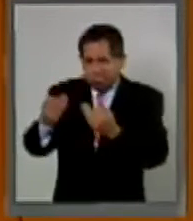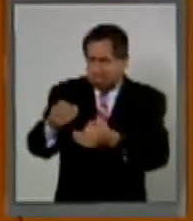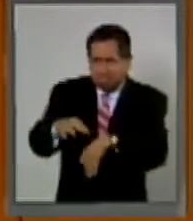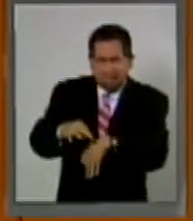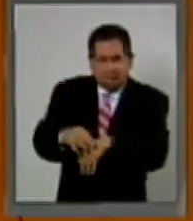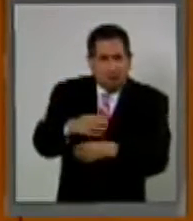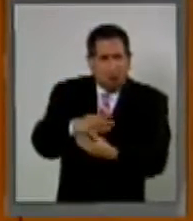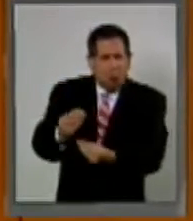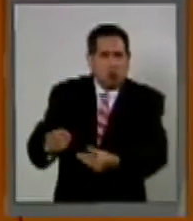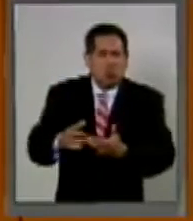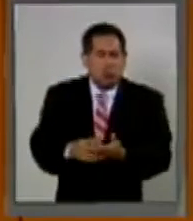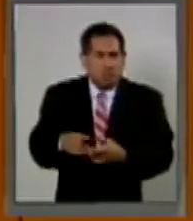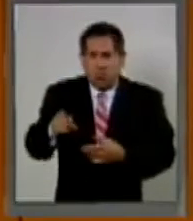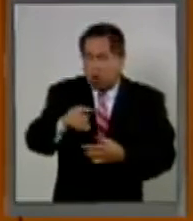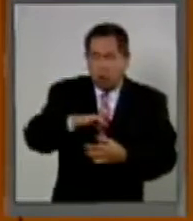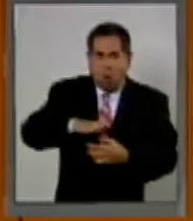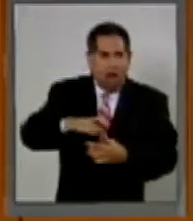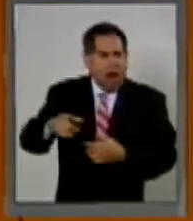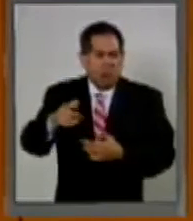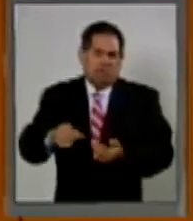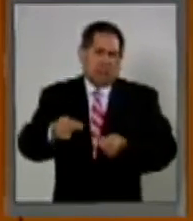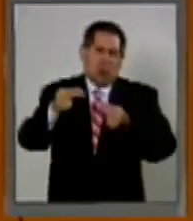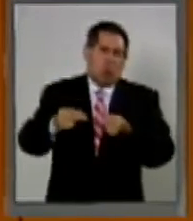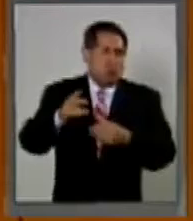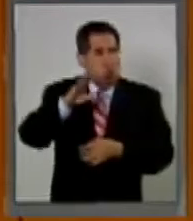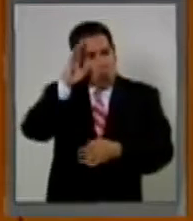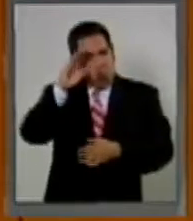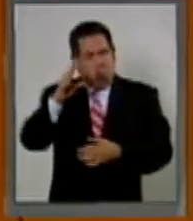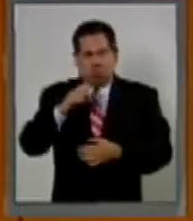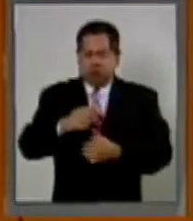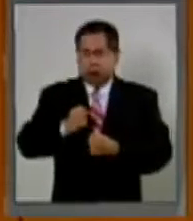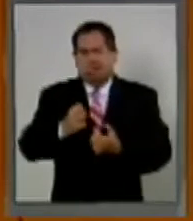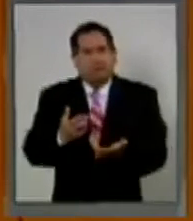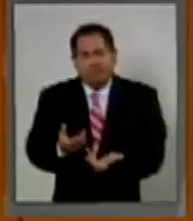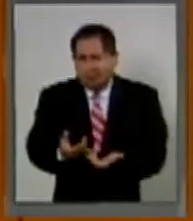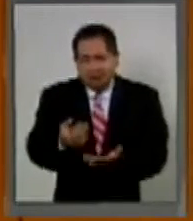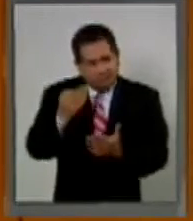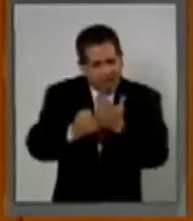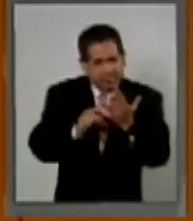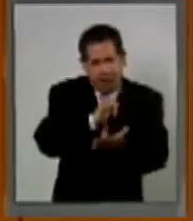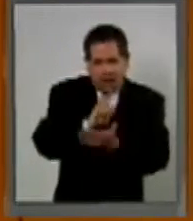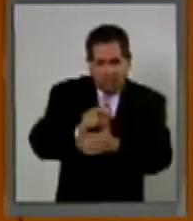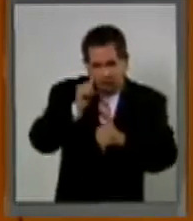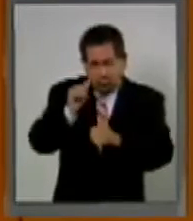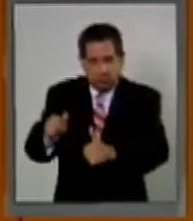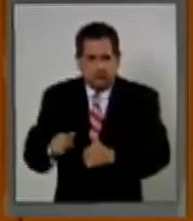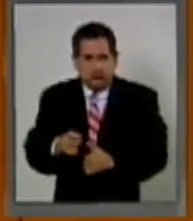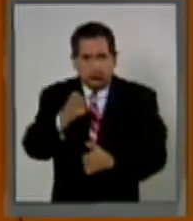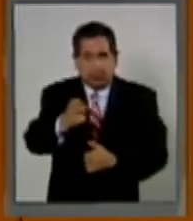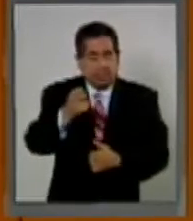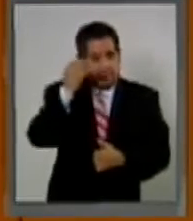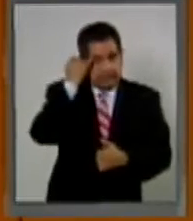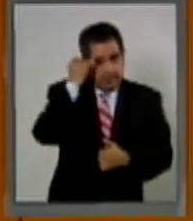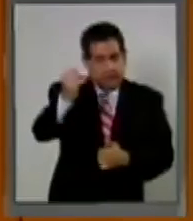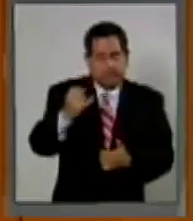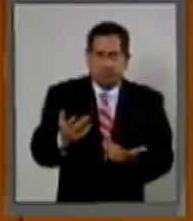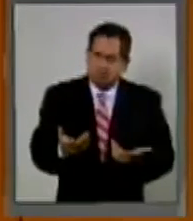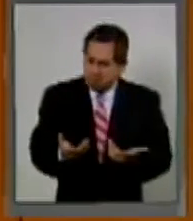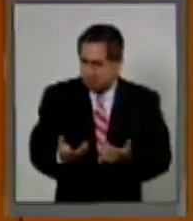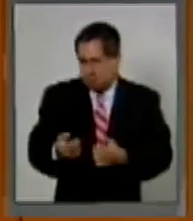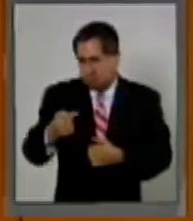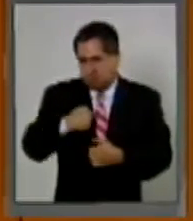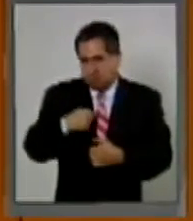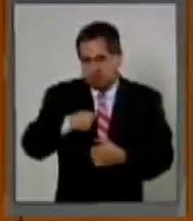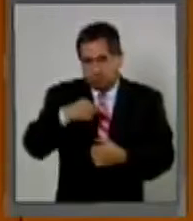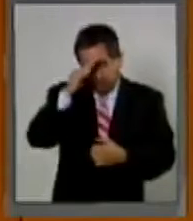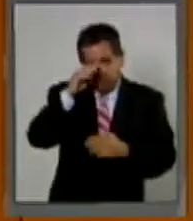pero que no están conceptualizadas en la ley correspondiente. Bajo esa idea y considerando